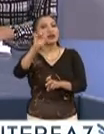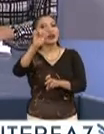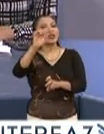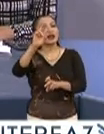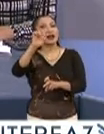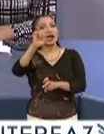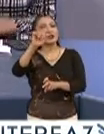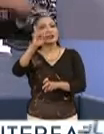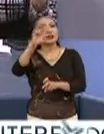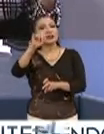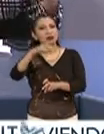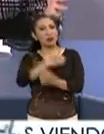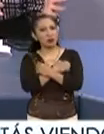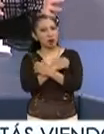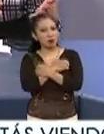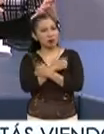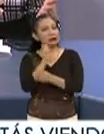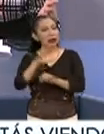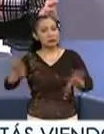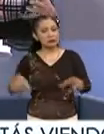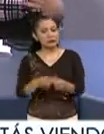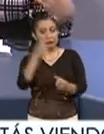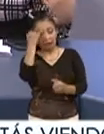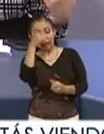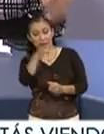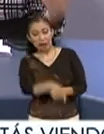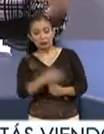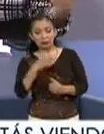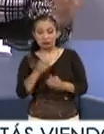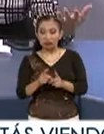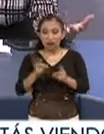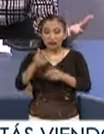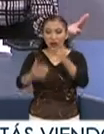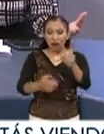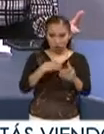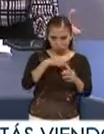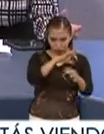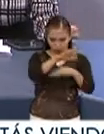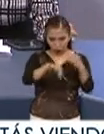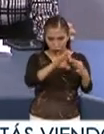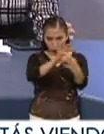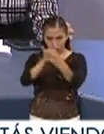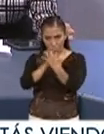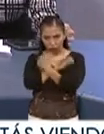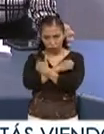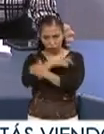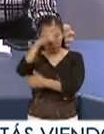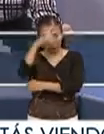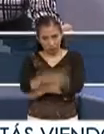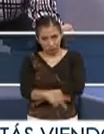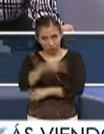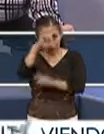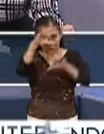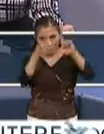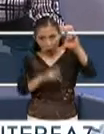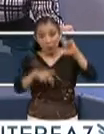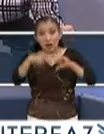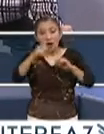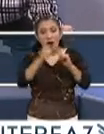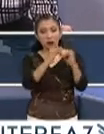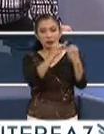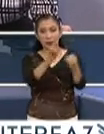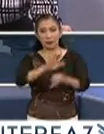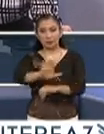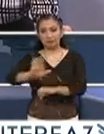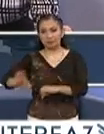federalización educativa. Esto engloba la idea de llevar un desarrollo coordinado en la educación del país, pero a la vez con